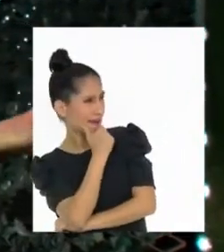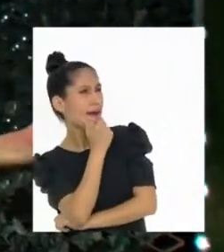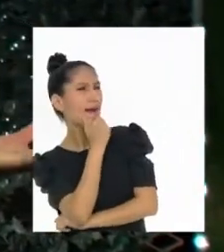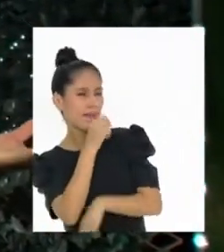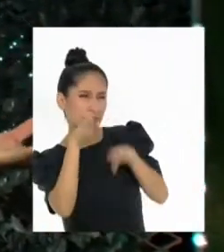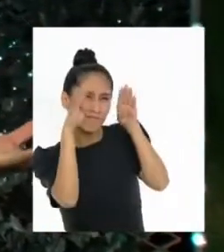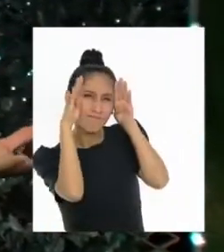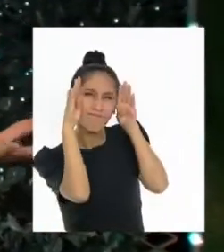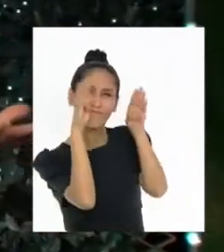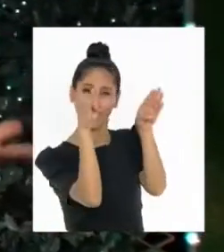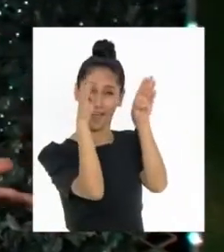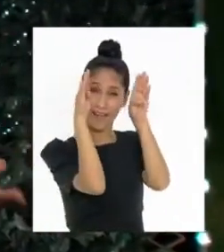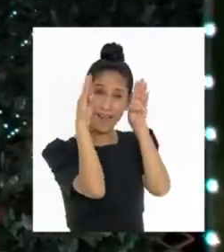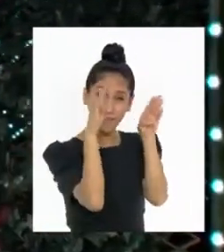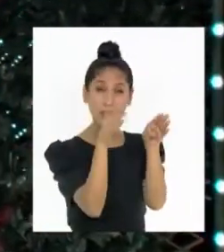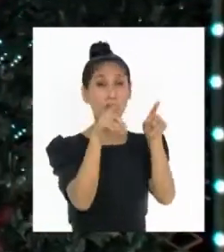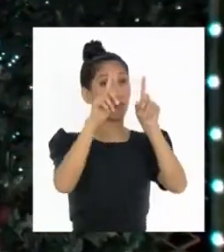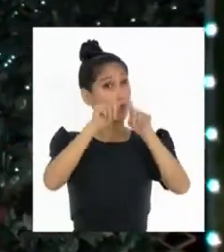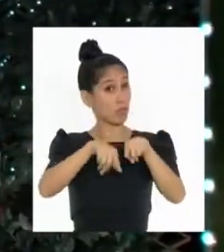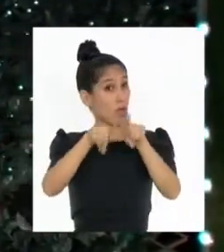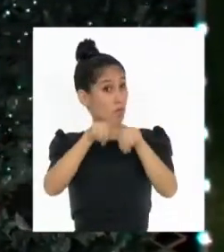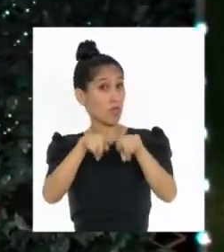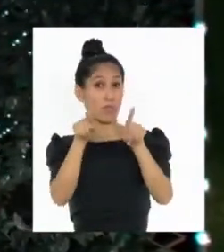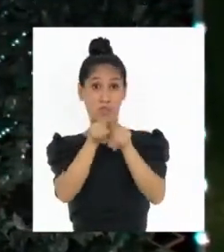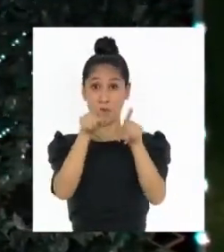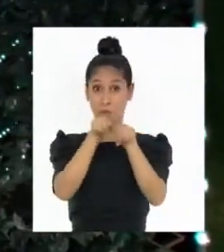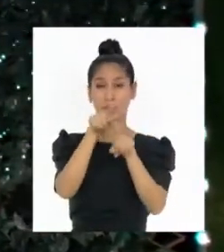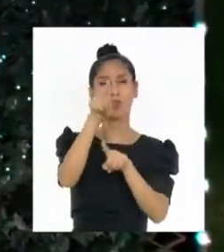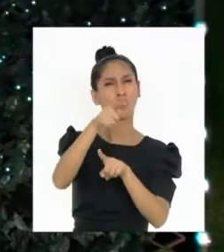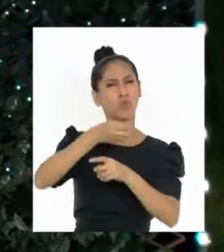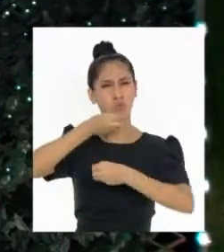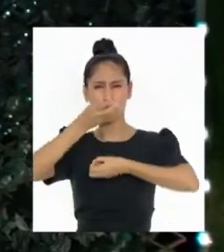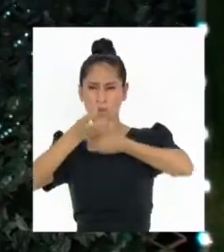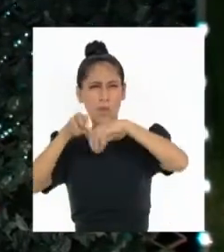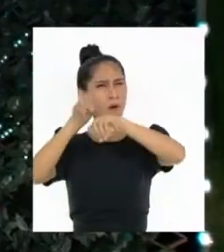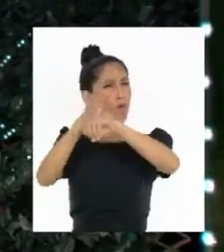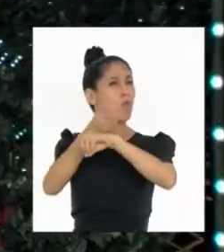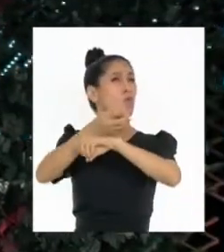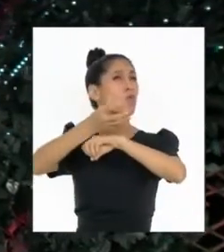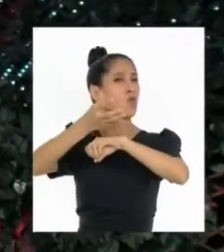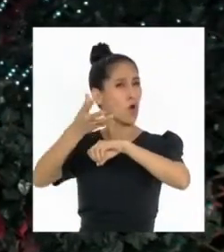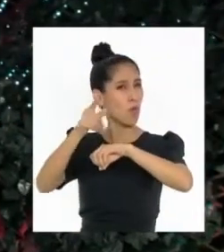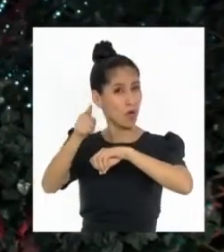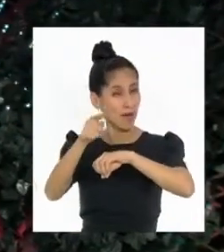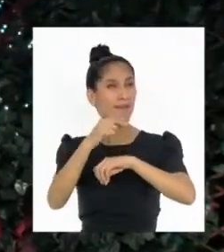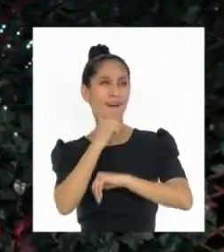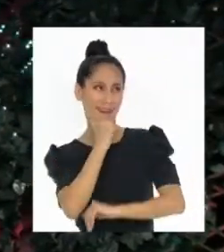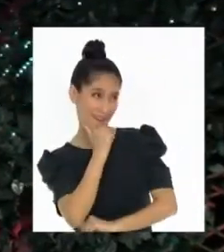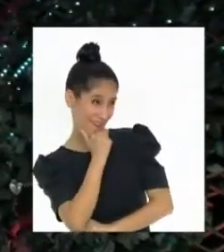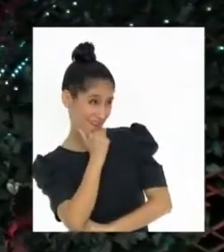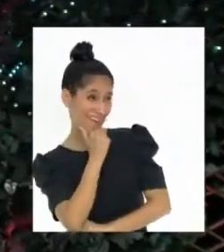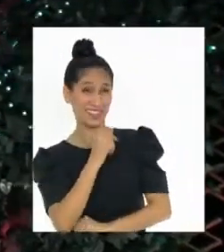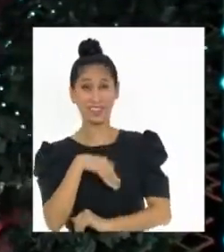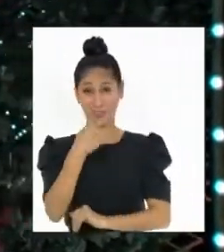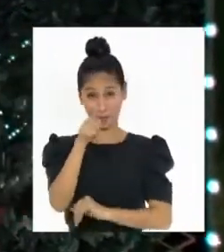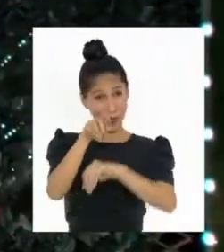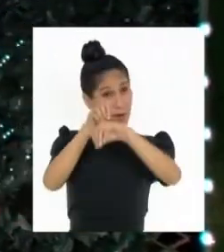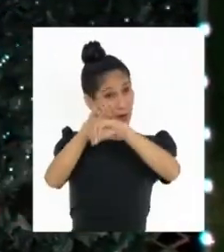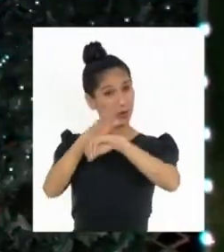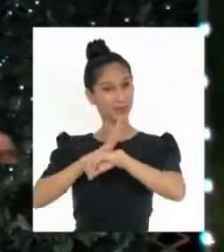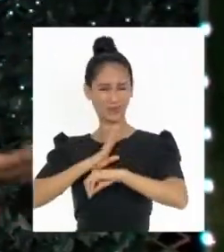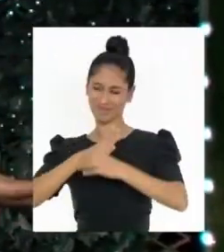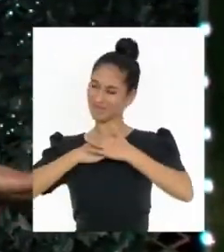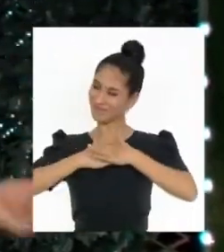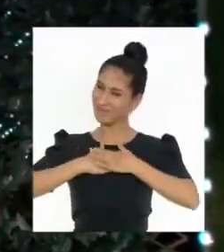de la recomendación y de la forma en que la brindas. Con eso estamos asegurando el propósito de nuestra recomendación pensando